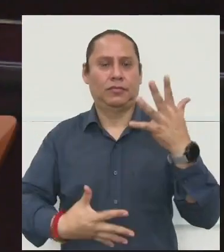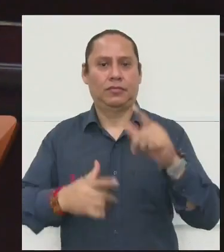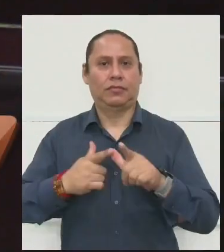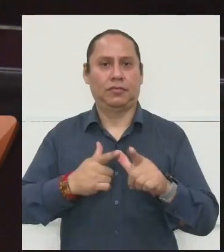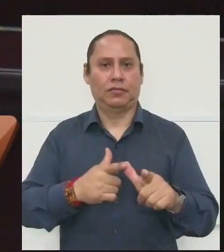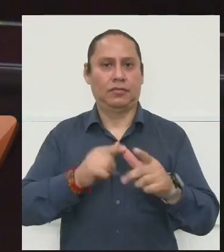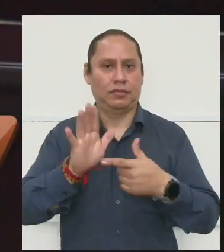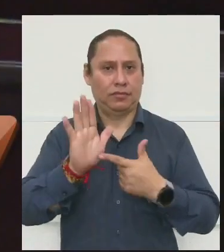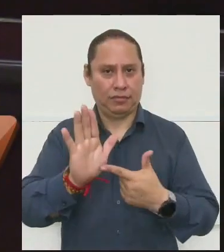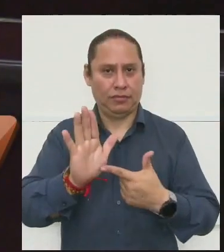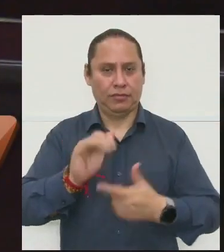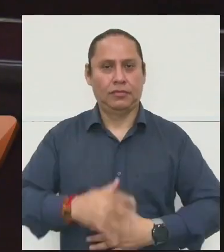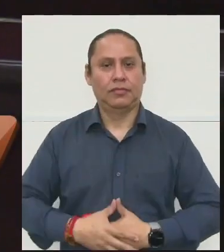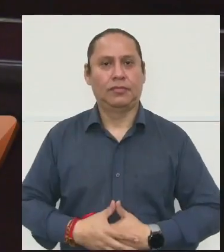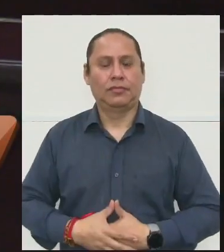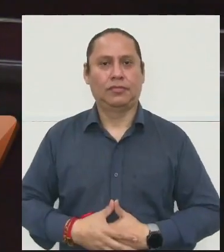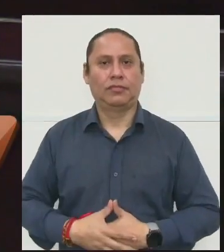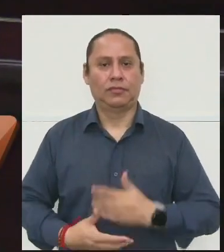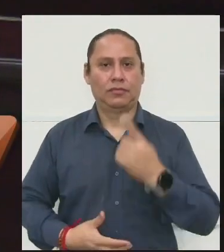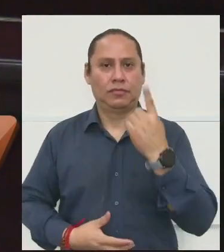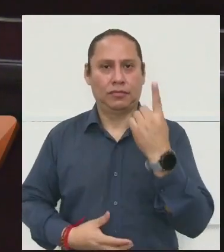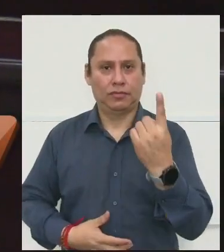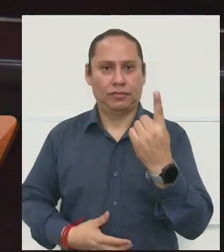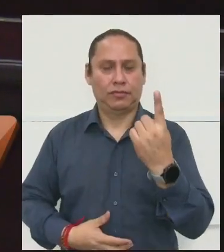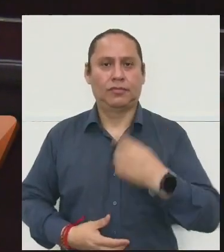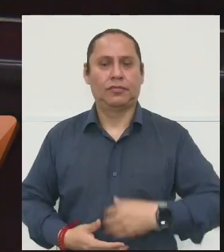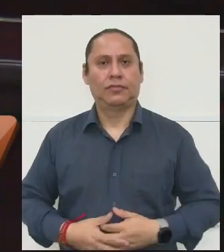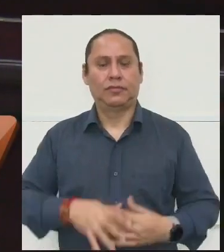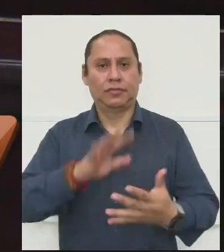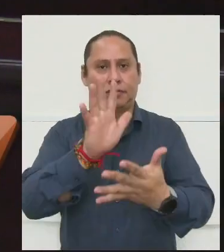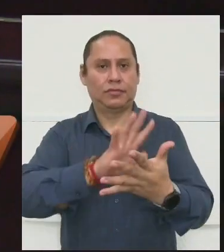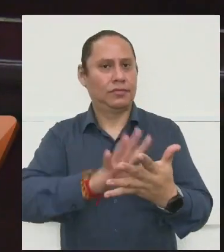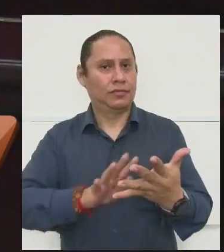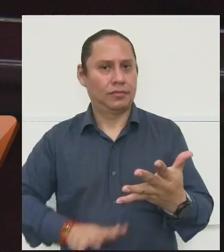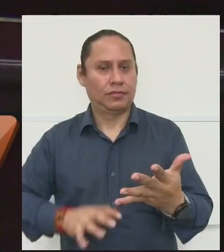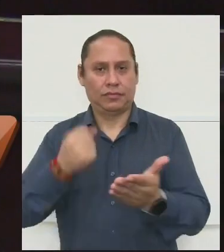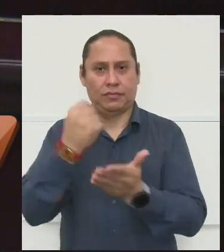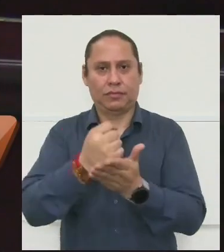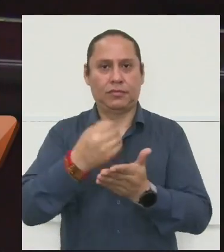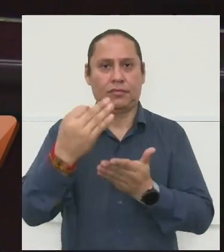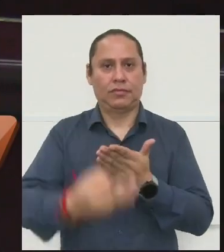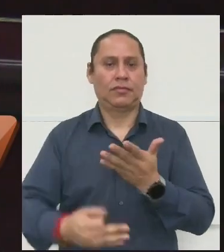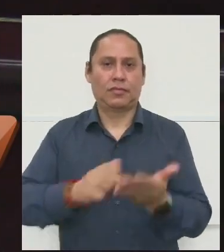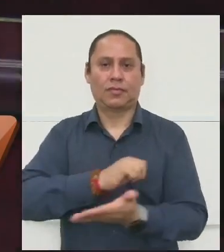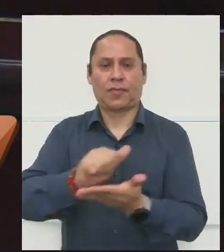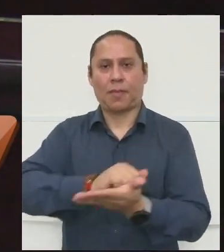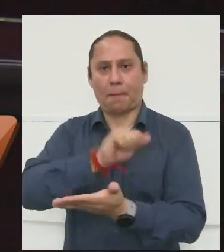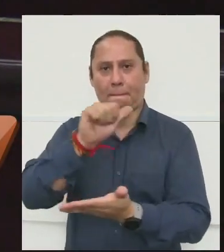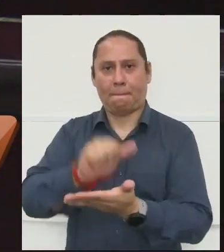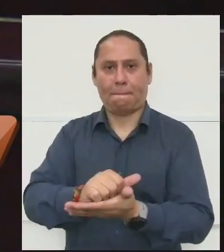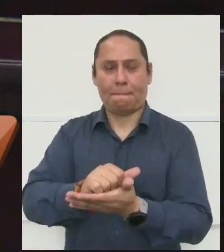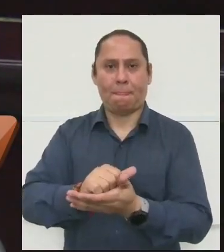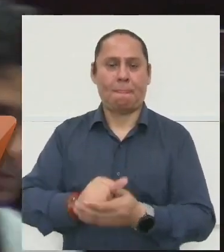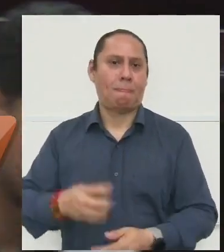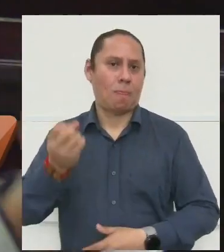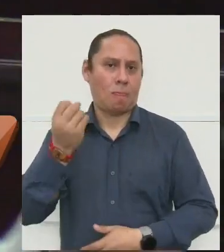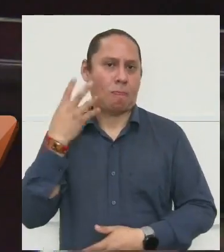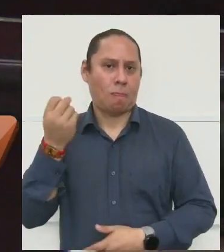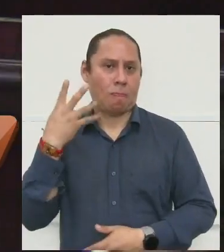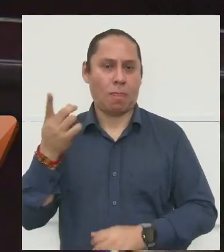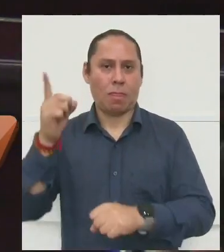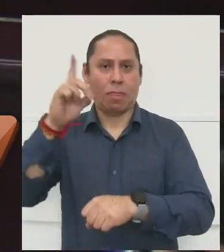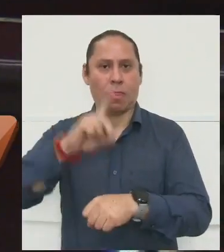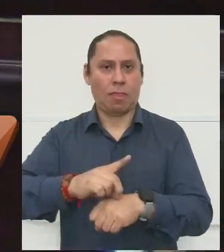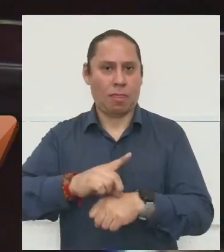sesión ordinaria es el siguiente punto uno lectura y en su caso aprobación del acta de la sesión